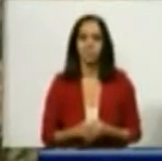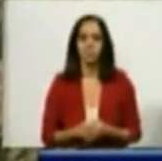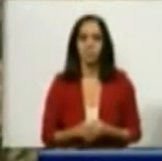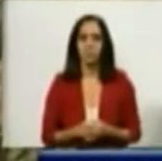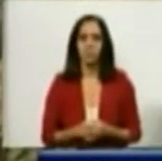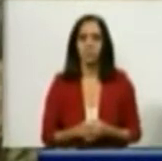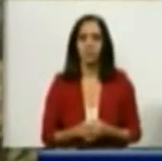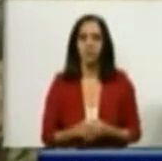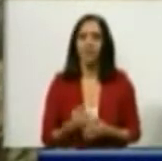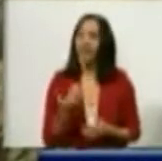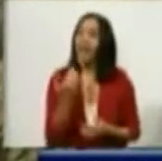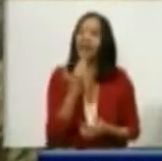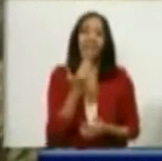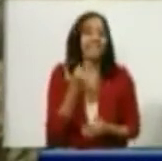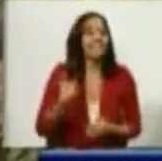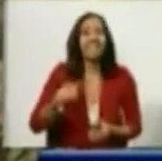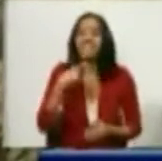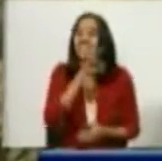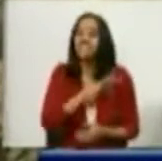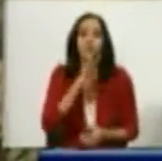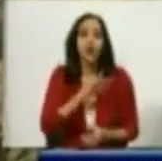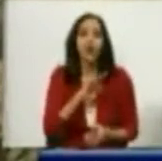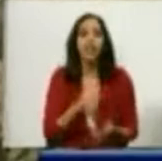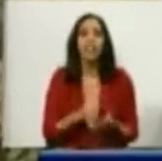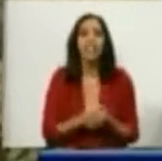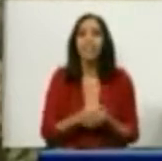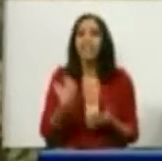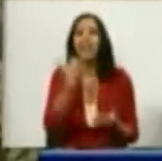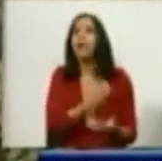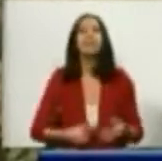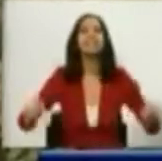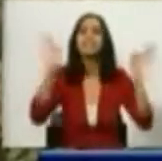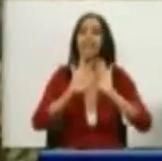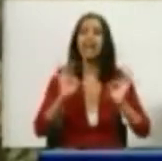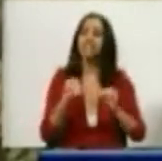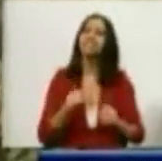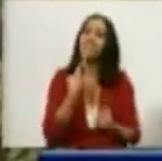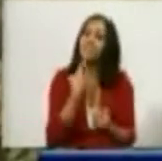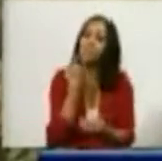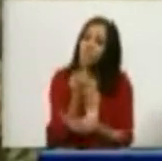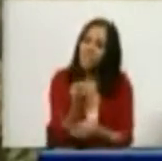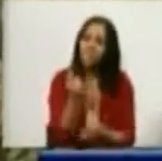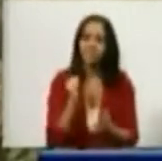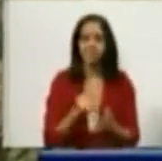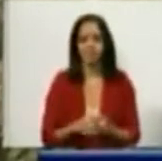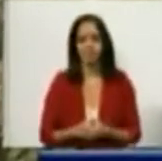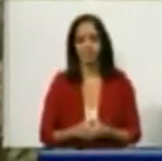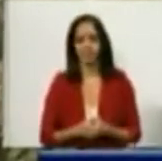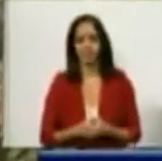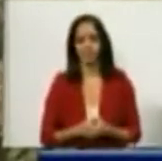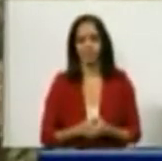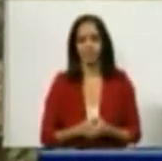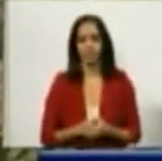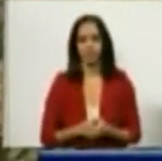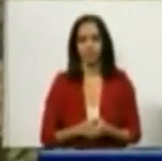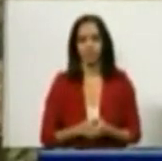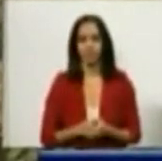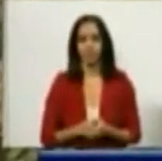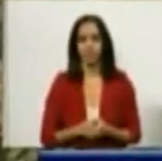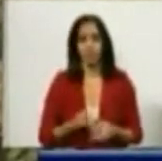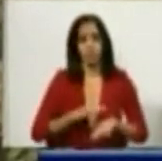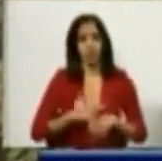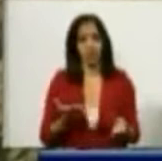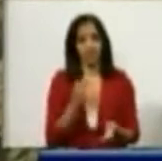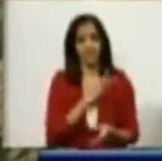Alguien tiene que decirle a esa señora que ser presidenta De nada Ya yo se lo dije ya porque